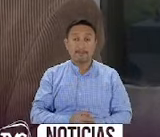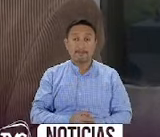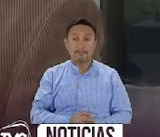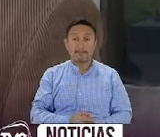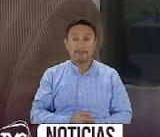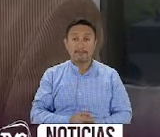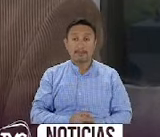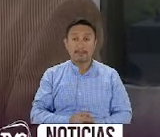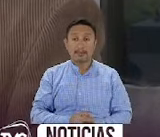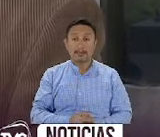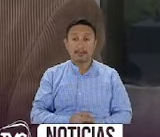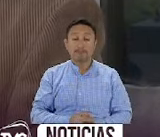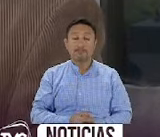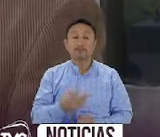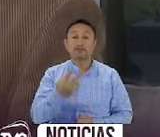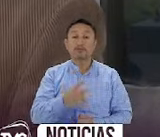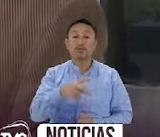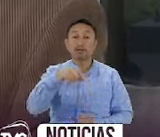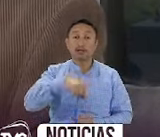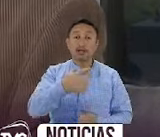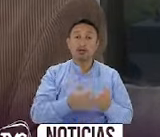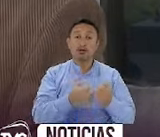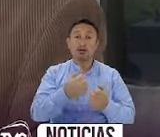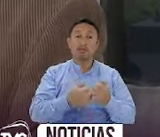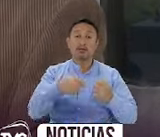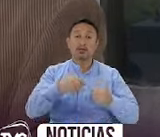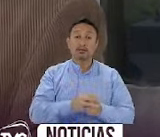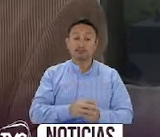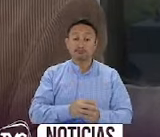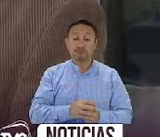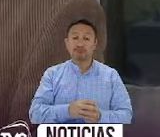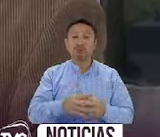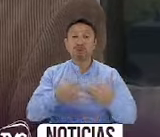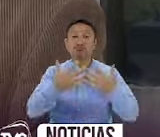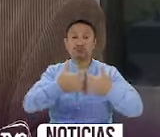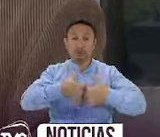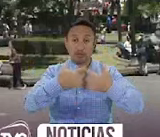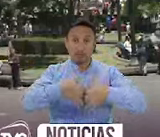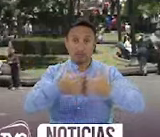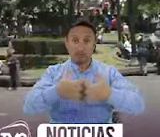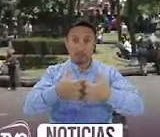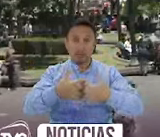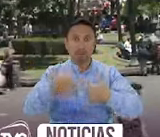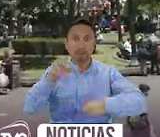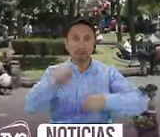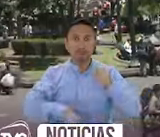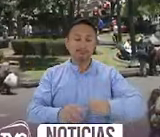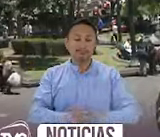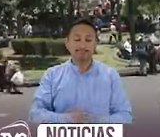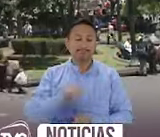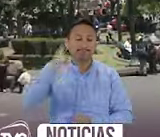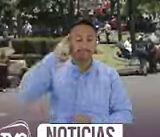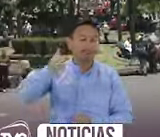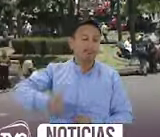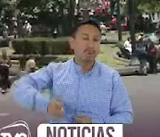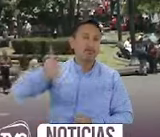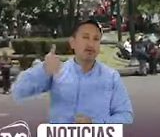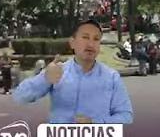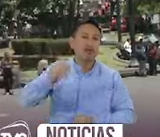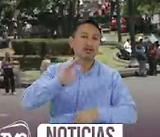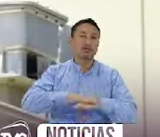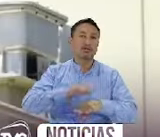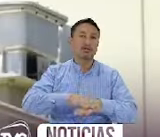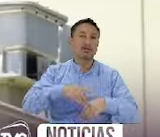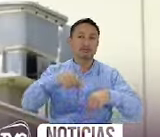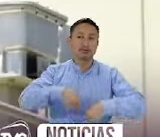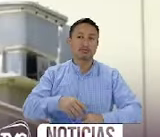también está afectando la vida útil de estas centrales. Desde el gobierno también se anunció que por incumplimiento se analiza